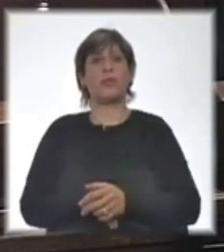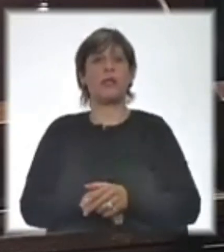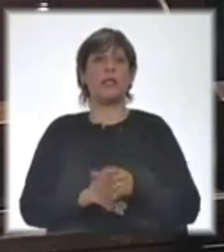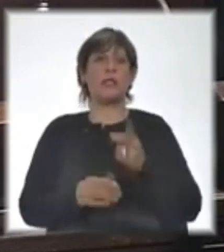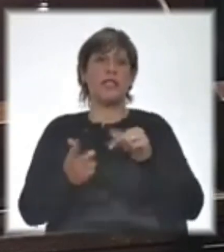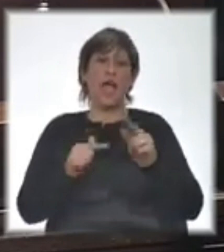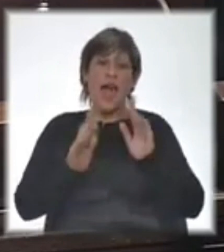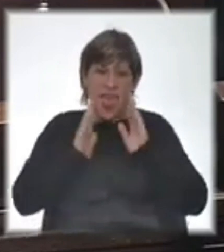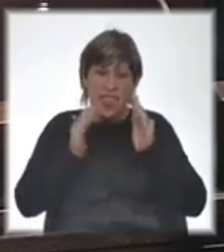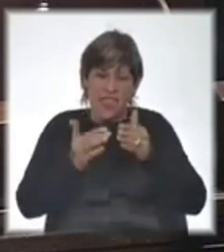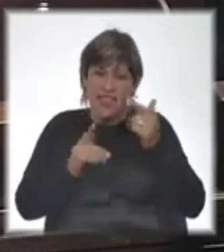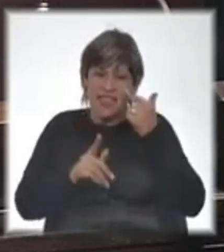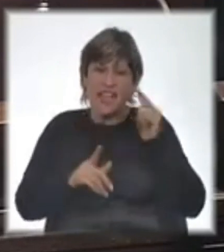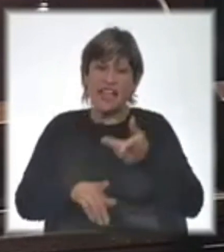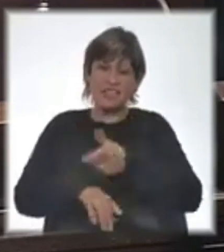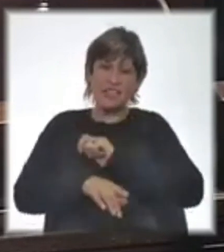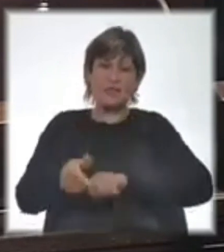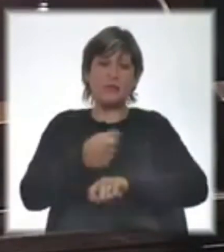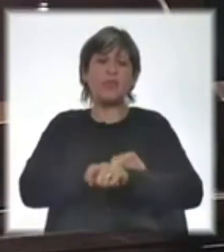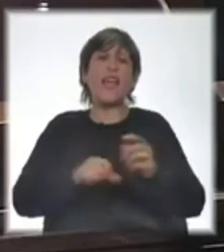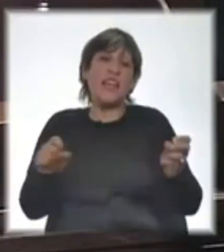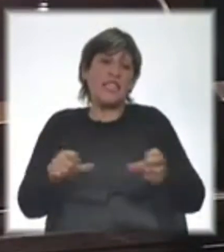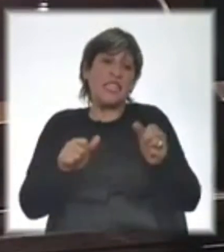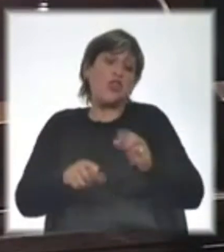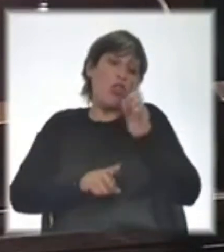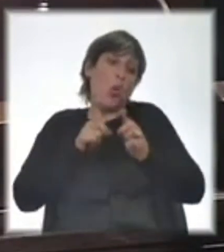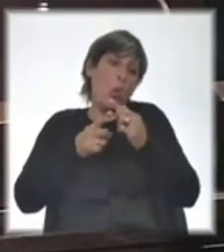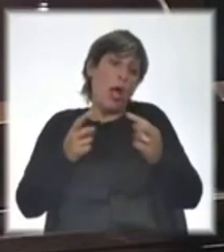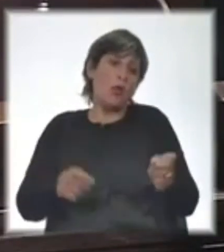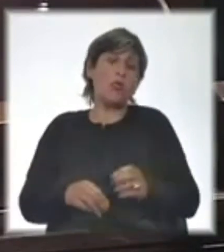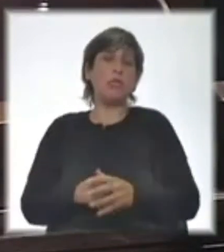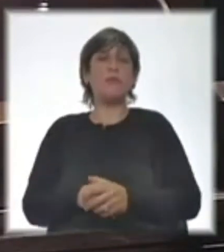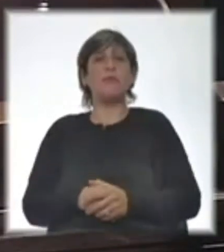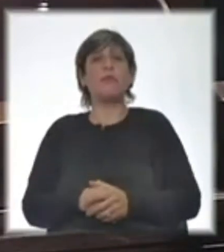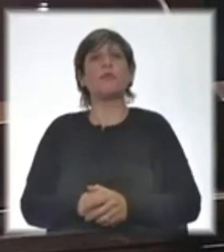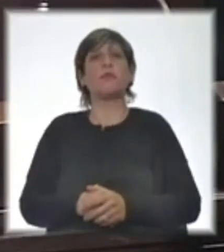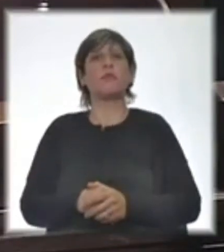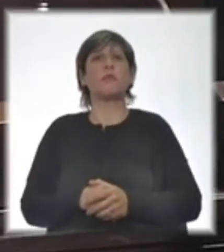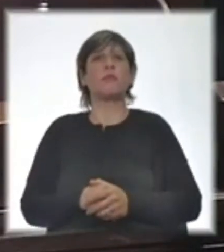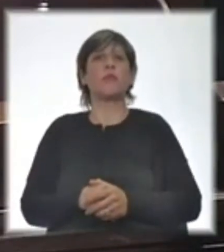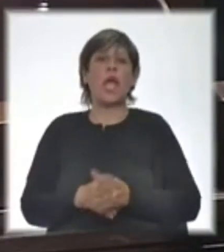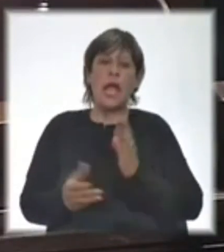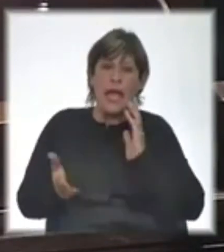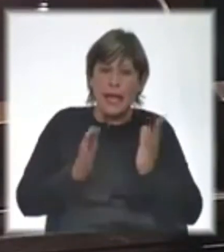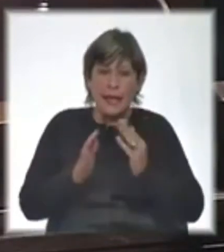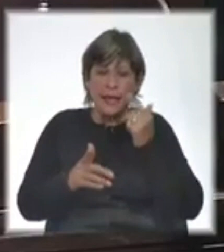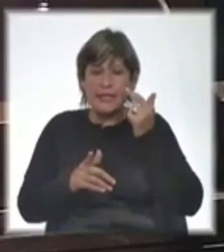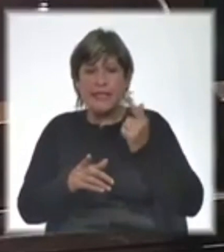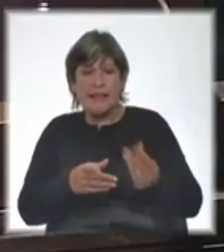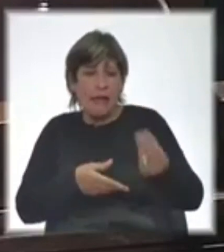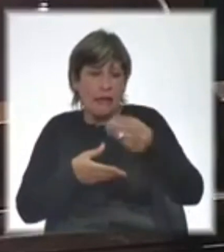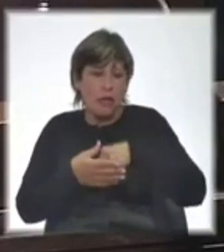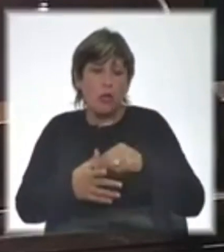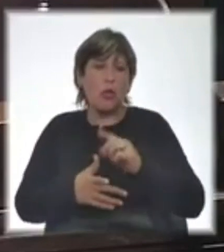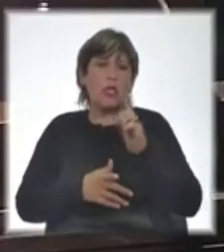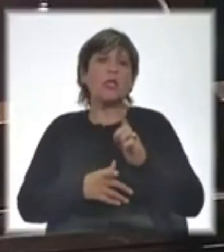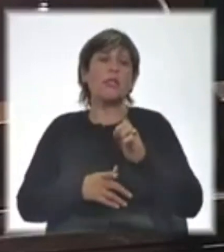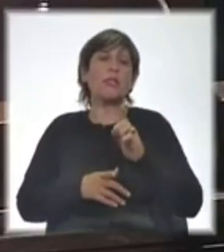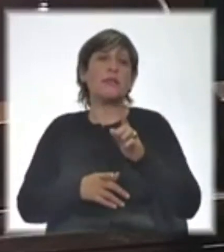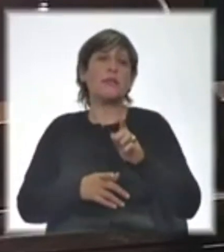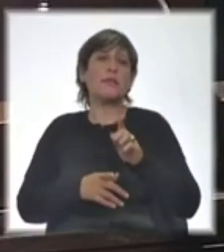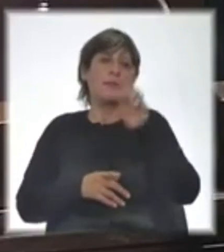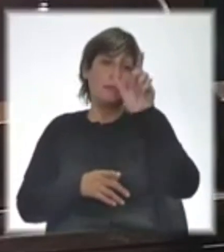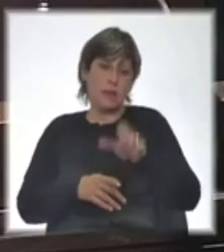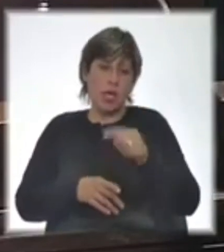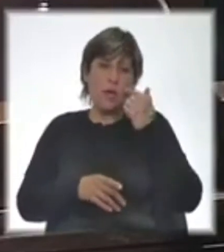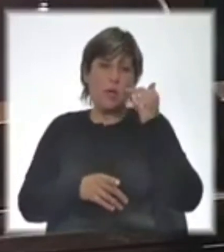aplicarse o dedicarse con esfuerzo a la realización de algo y tratar de influir en alguien